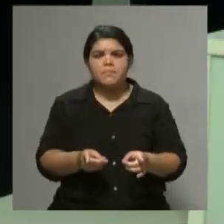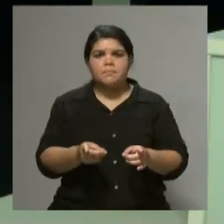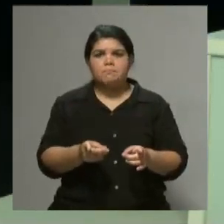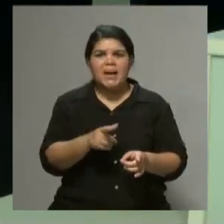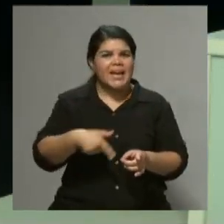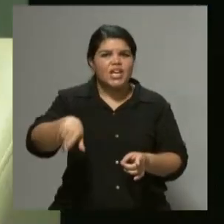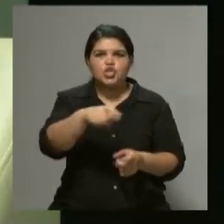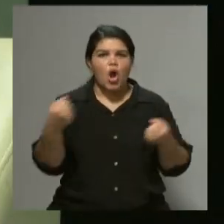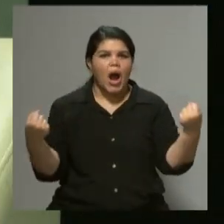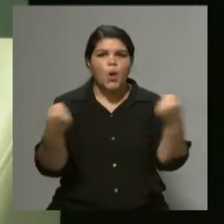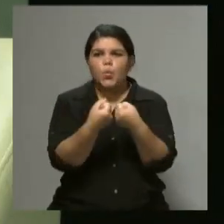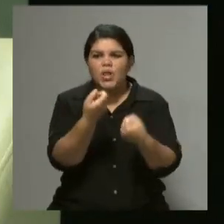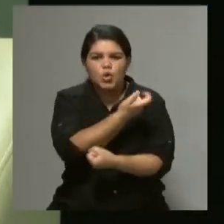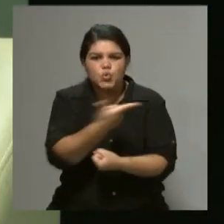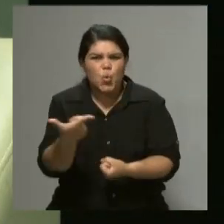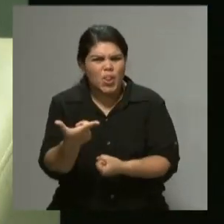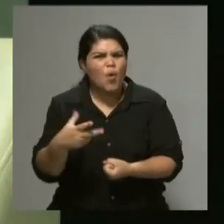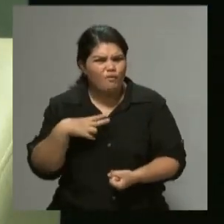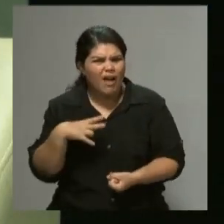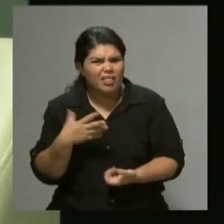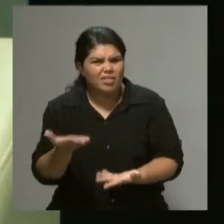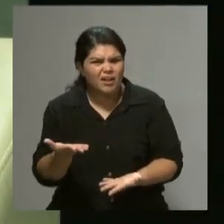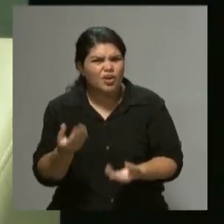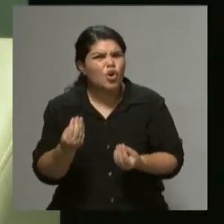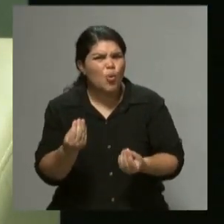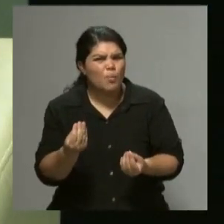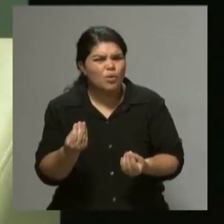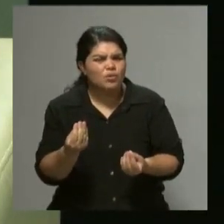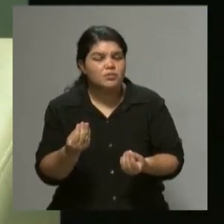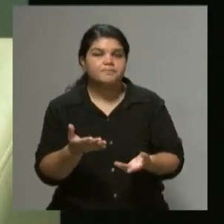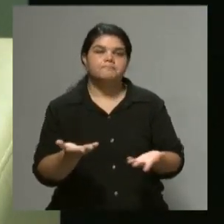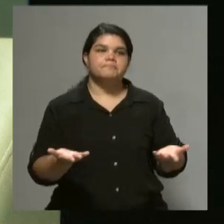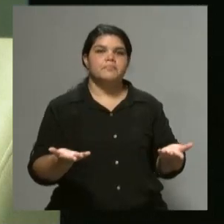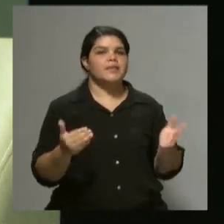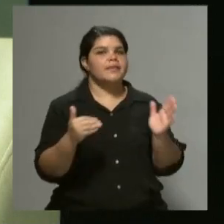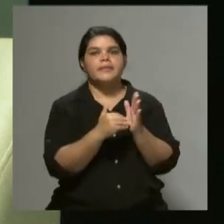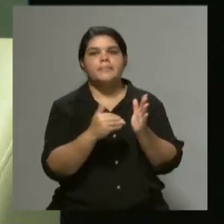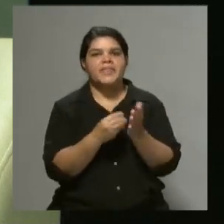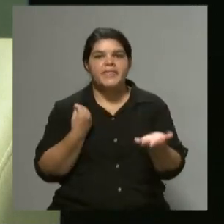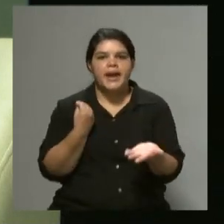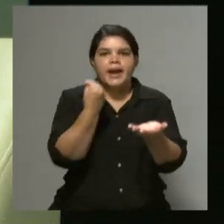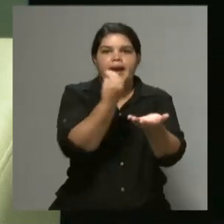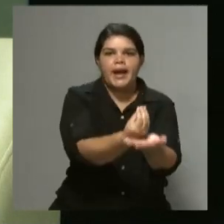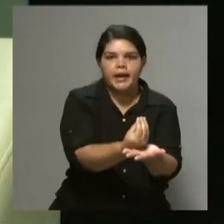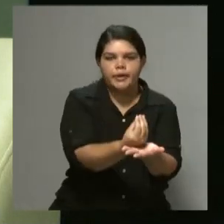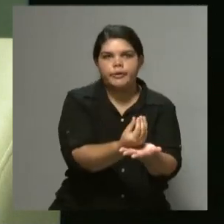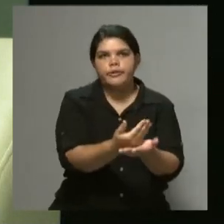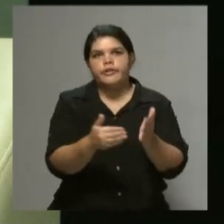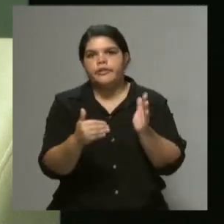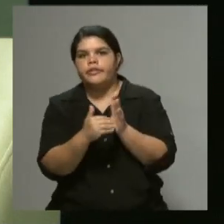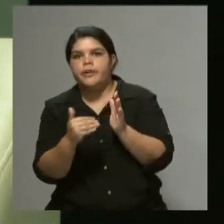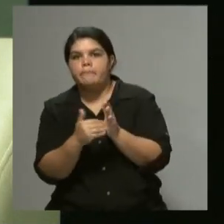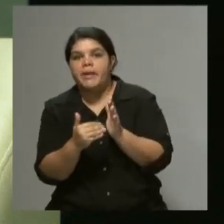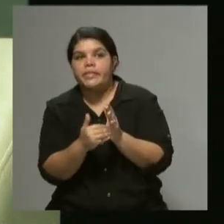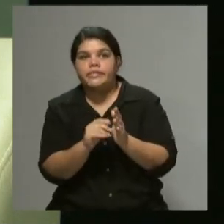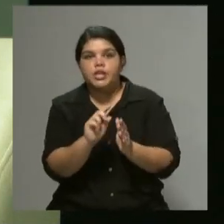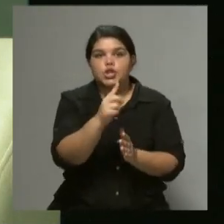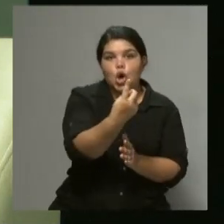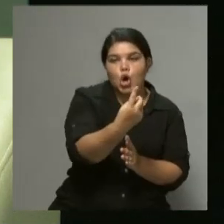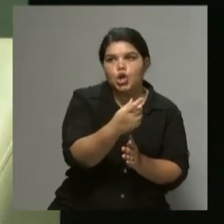alcanza? Depende de la posición que ocupen, depende del cargo, depende si es solo, si en